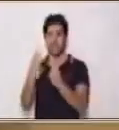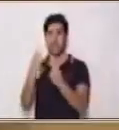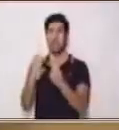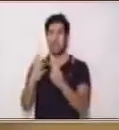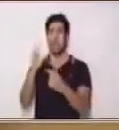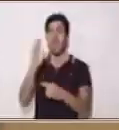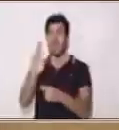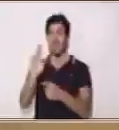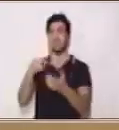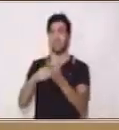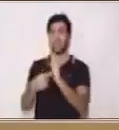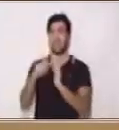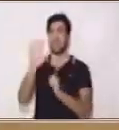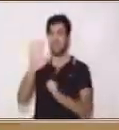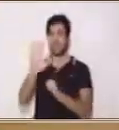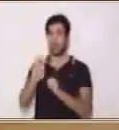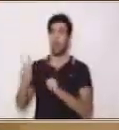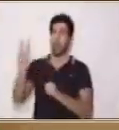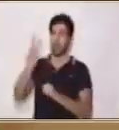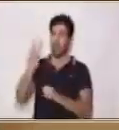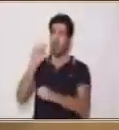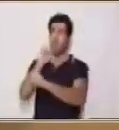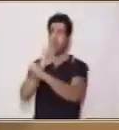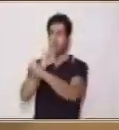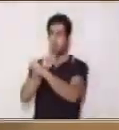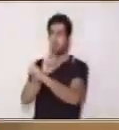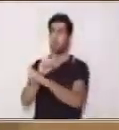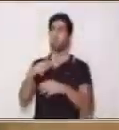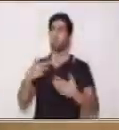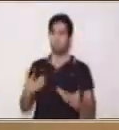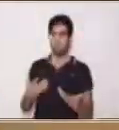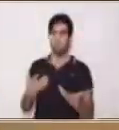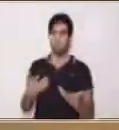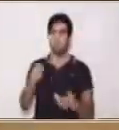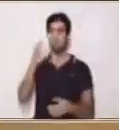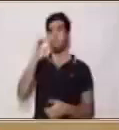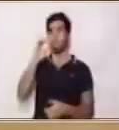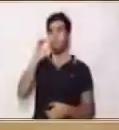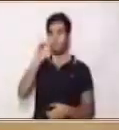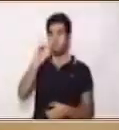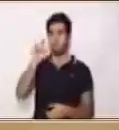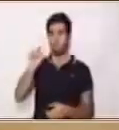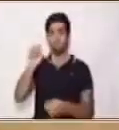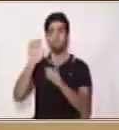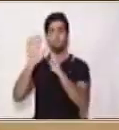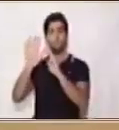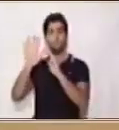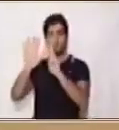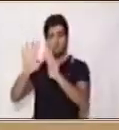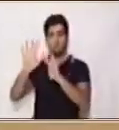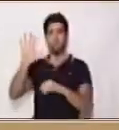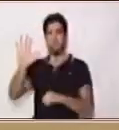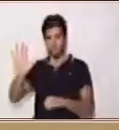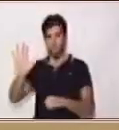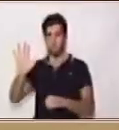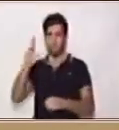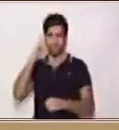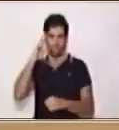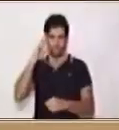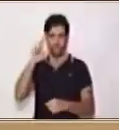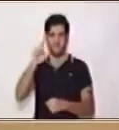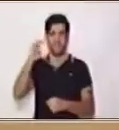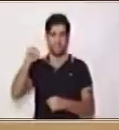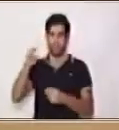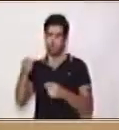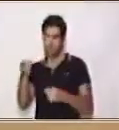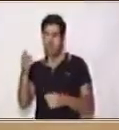el radio es 5 al cuadrado y la altura tenemos 85 centímetros. Recordemos cómo trasladamos a